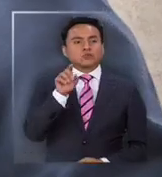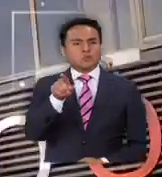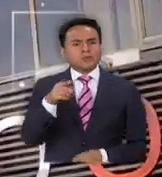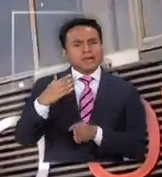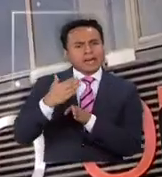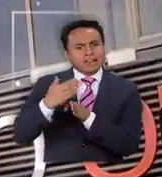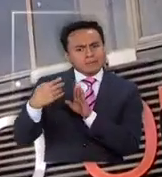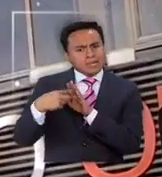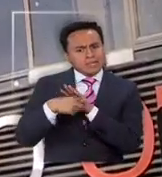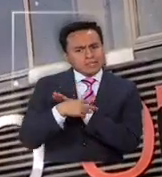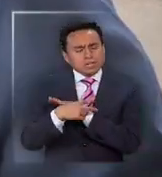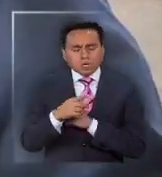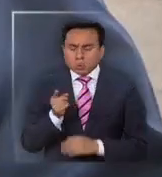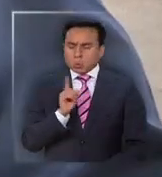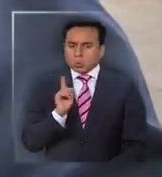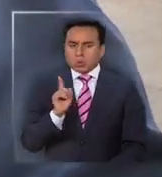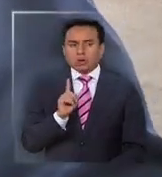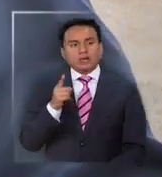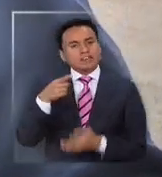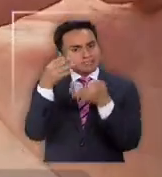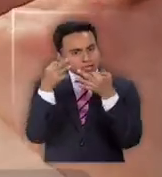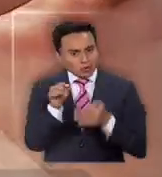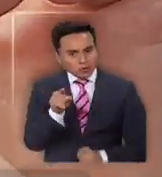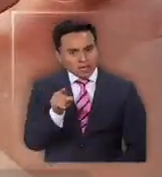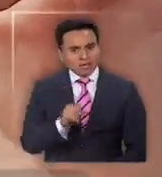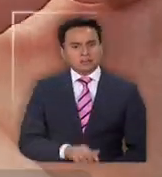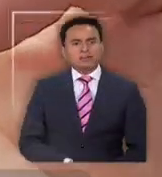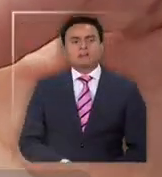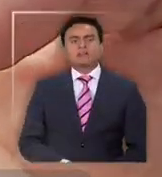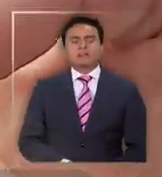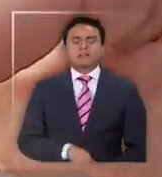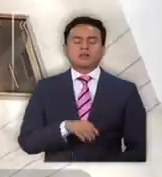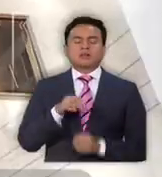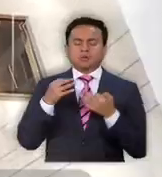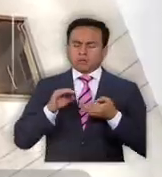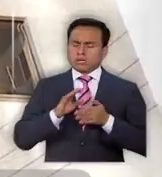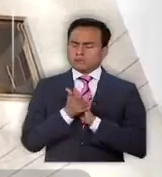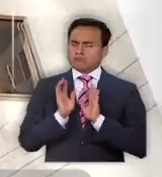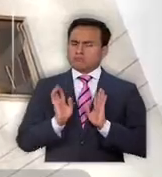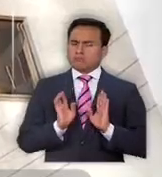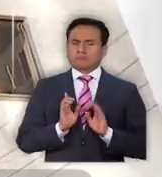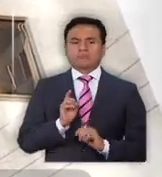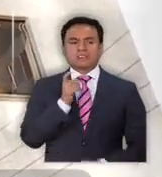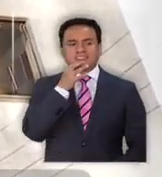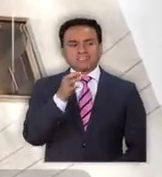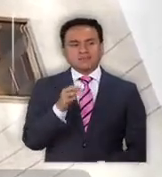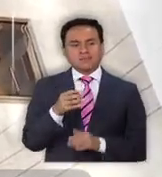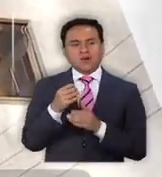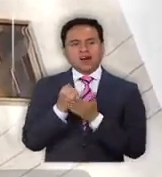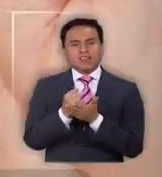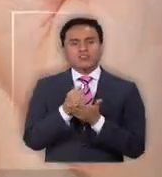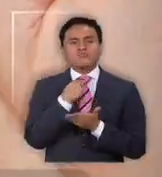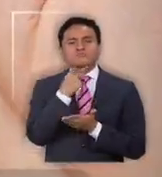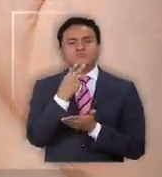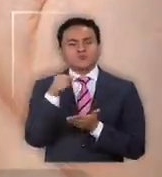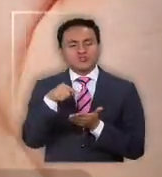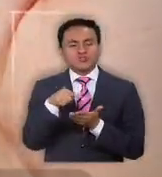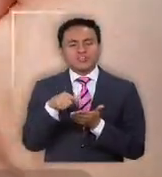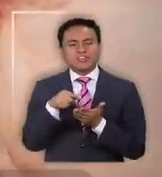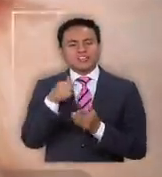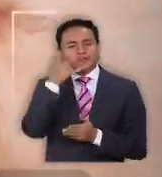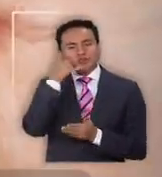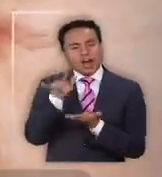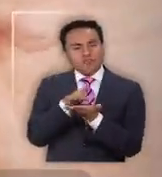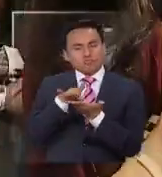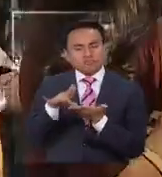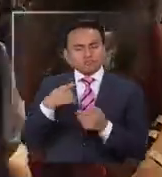espías? No. ¿Estás segura? Por completo. Pese a que la asistente de voz de los teléfonos